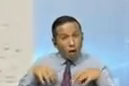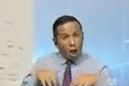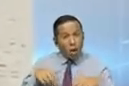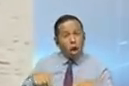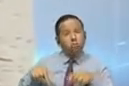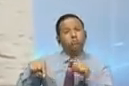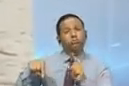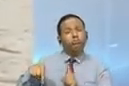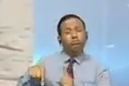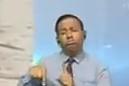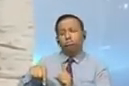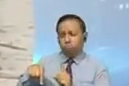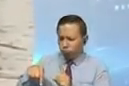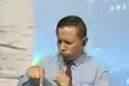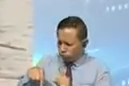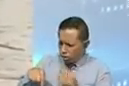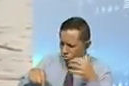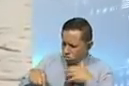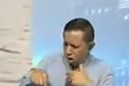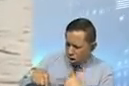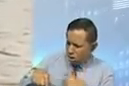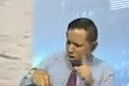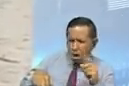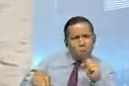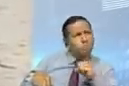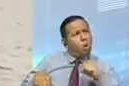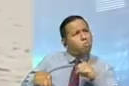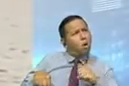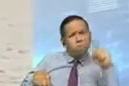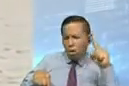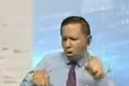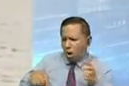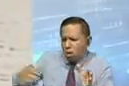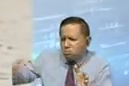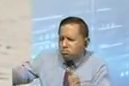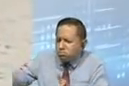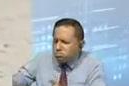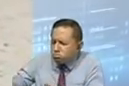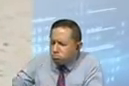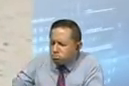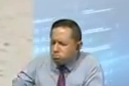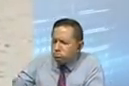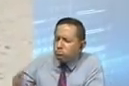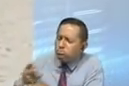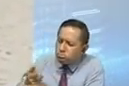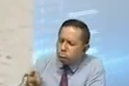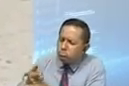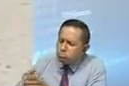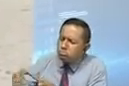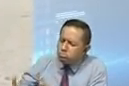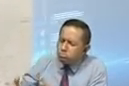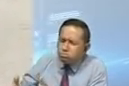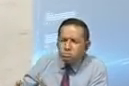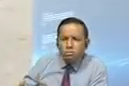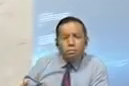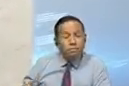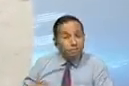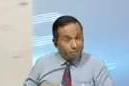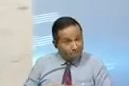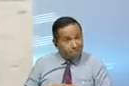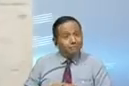estar atemorizado por los fuertes ruidos a causa de fuegos pirotécnicos durante la celebración del nuevo año